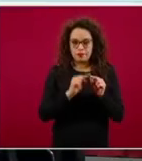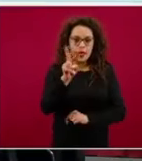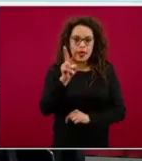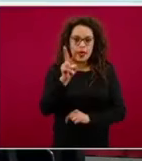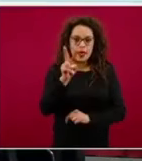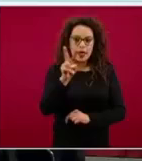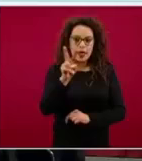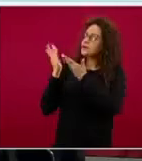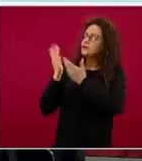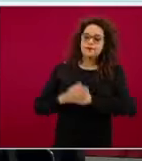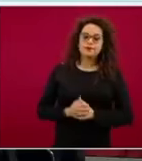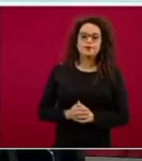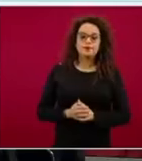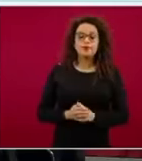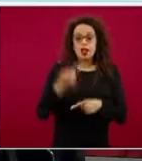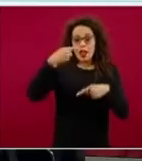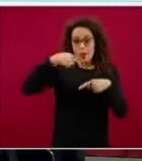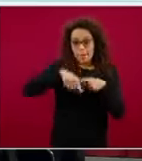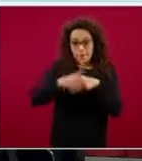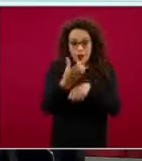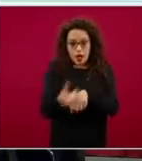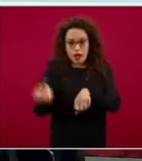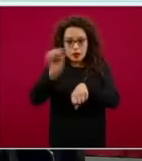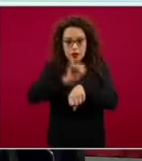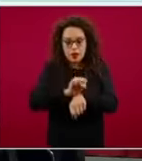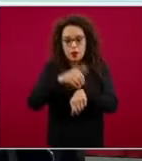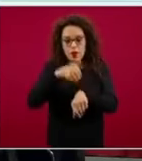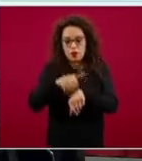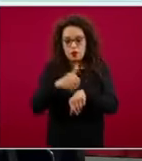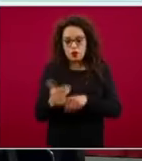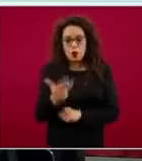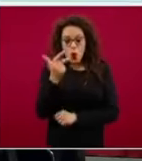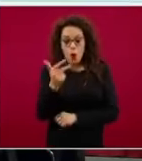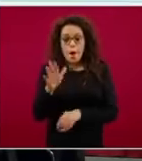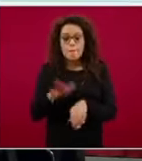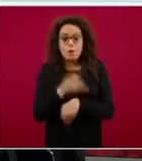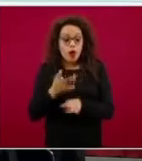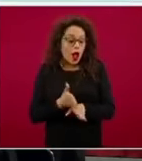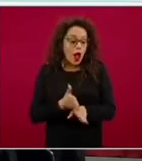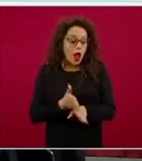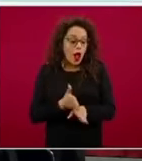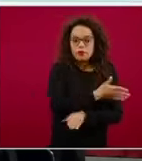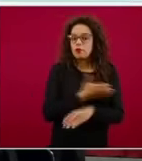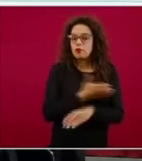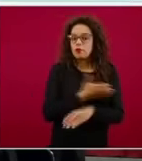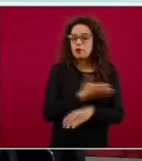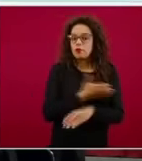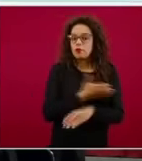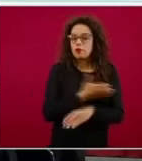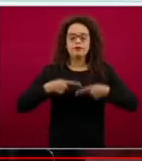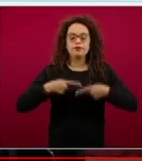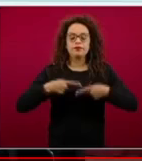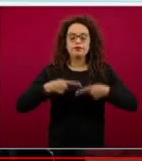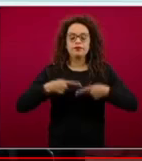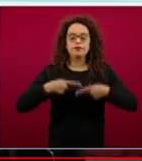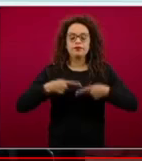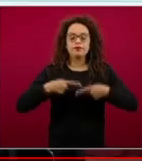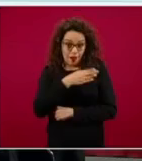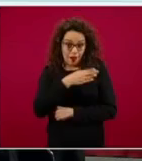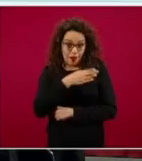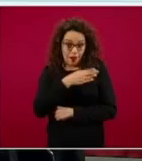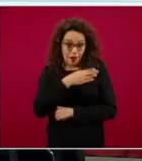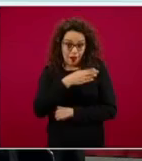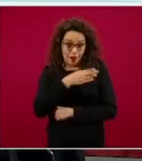Esta empieza en la semana 8, porque antes de la semana 8 no tuvimos ninguna defunción, afortunadamente. Y después tiene